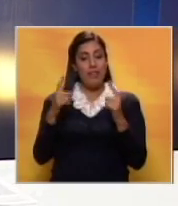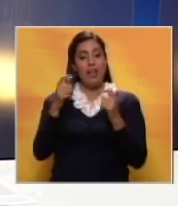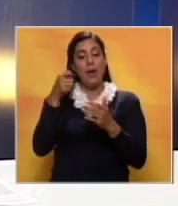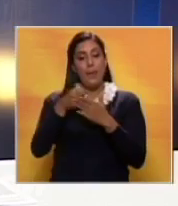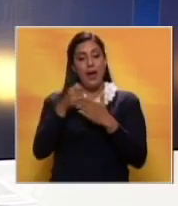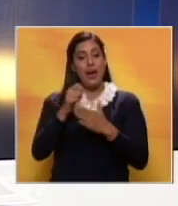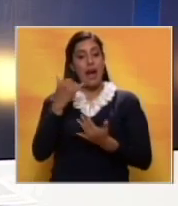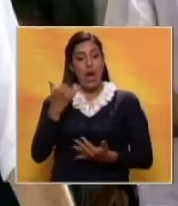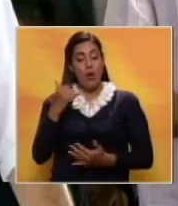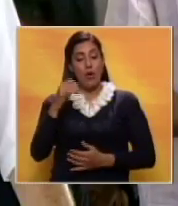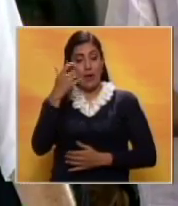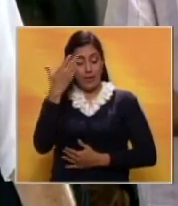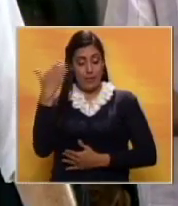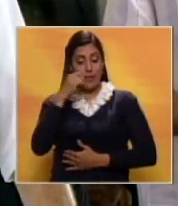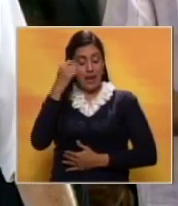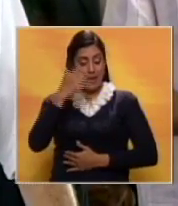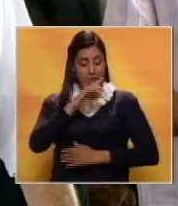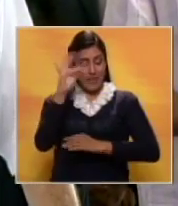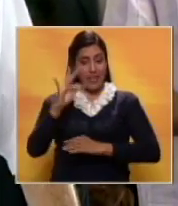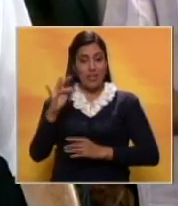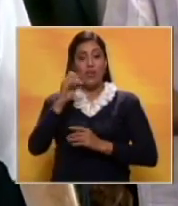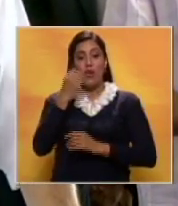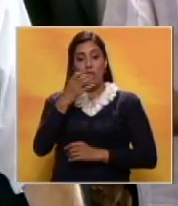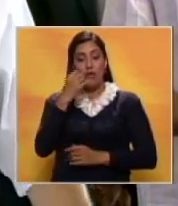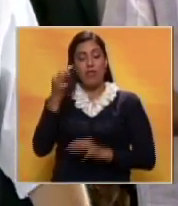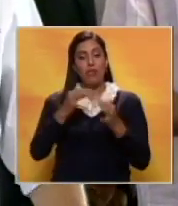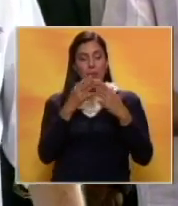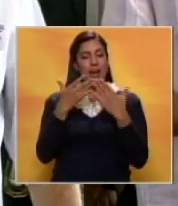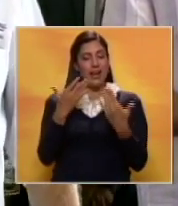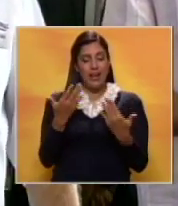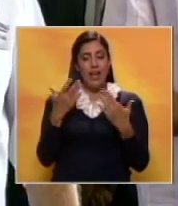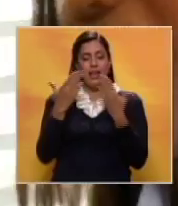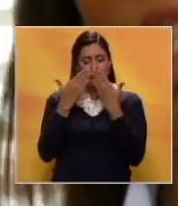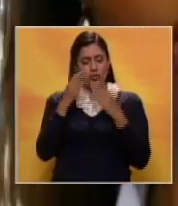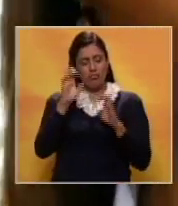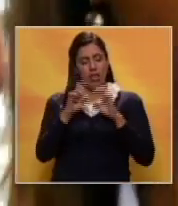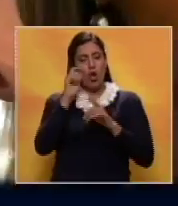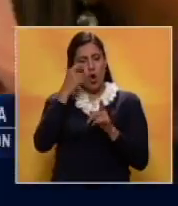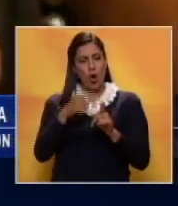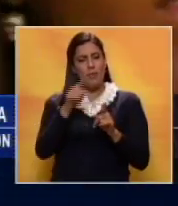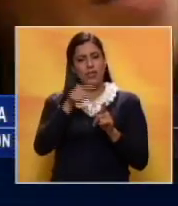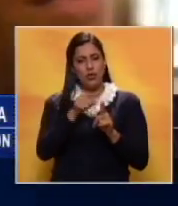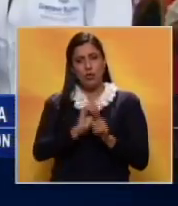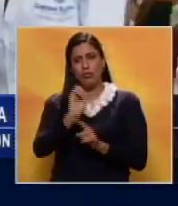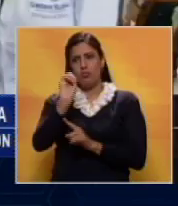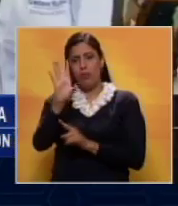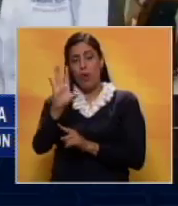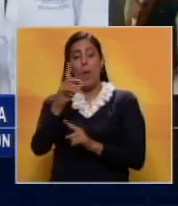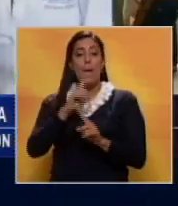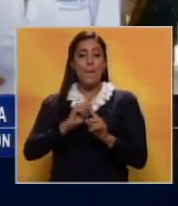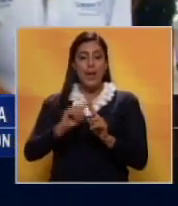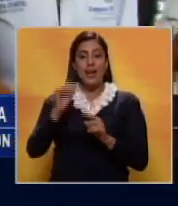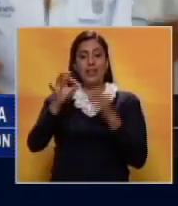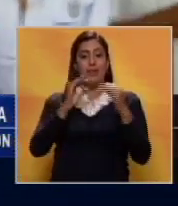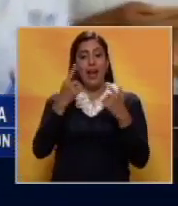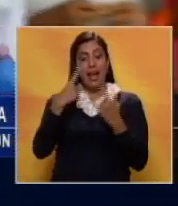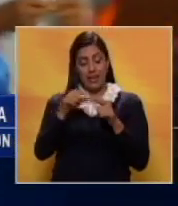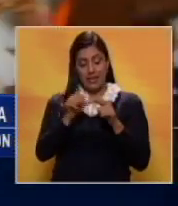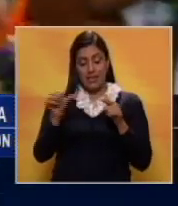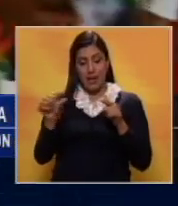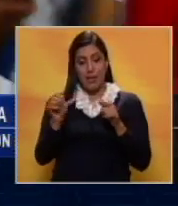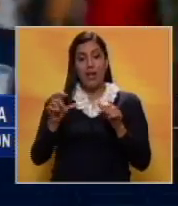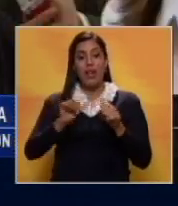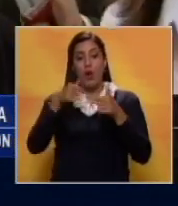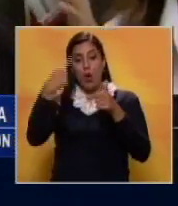bajo fianza. El magistrado federal de la Florida, Edwin Torres, indicó que estudiará si Martinelli es extraditable e indicó que esta semana